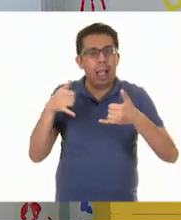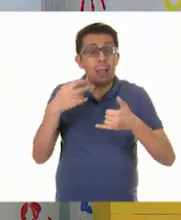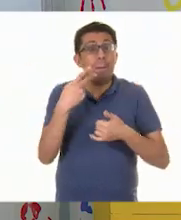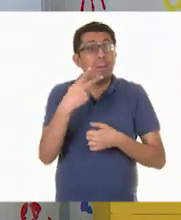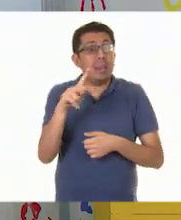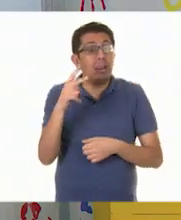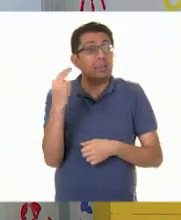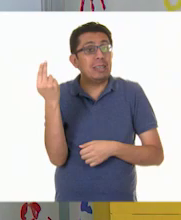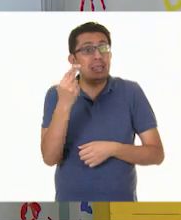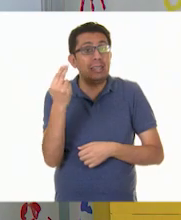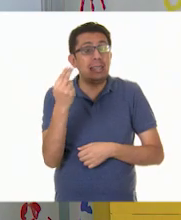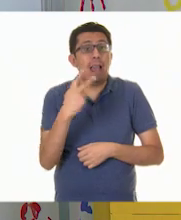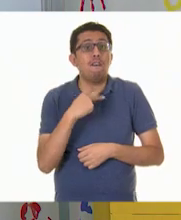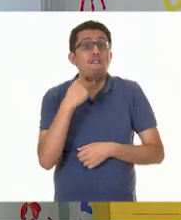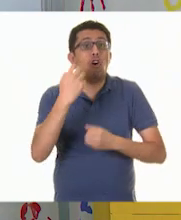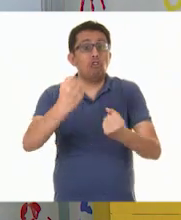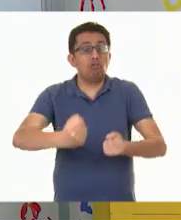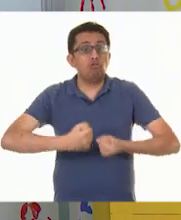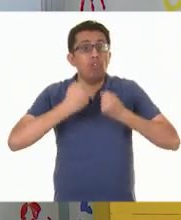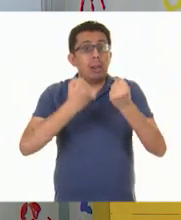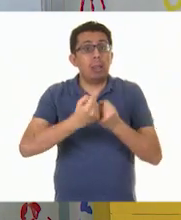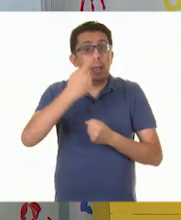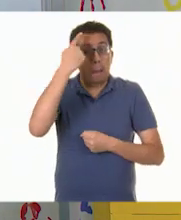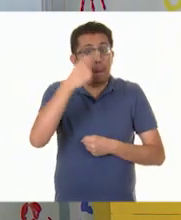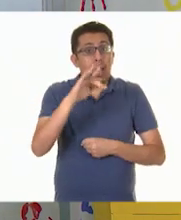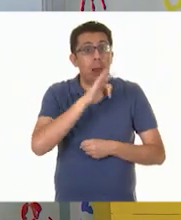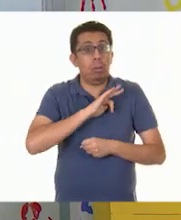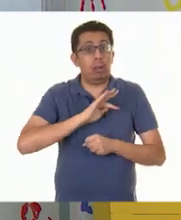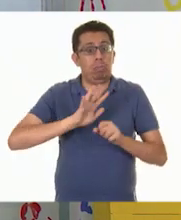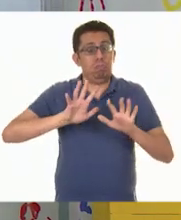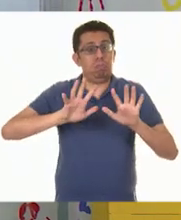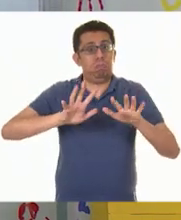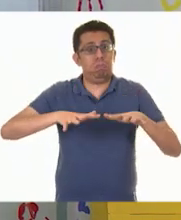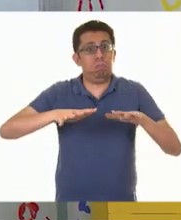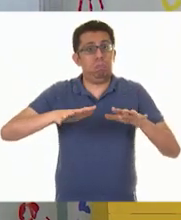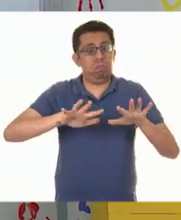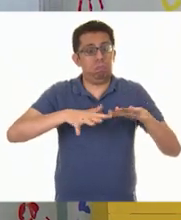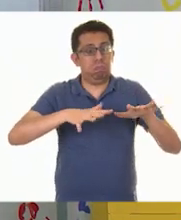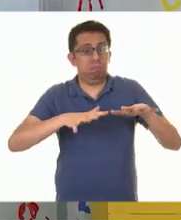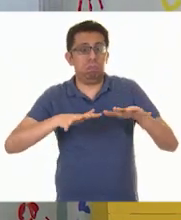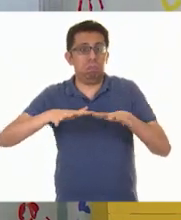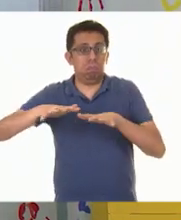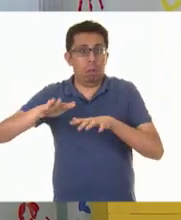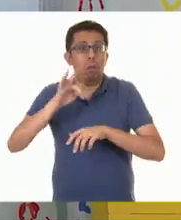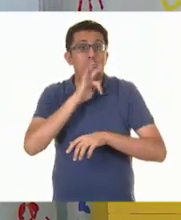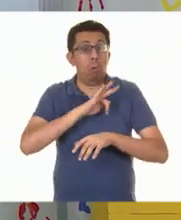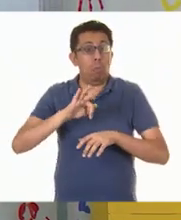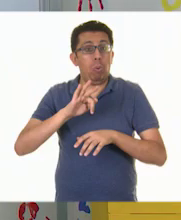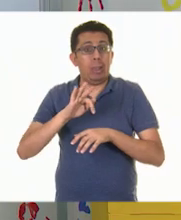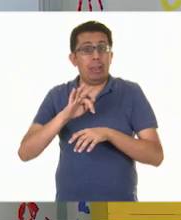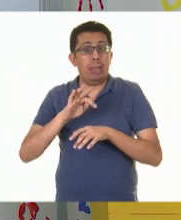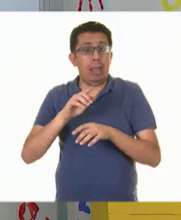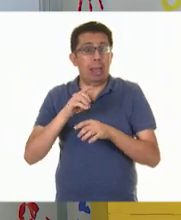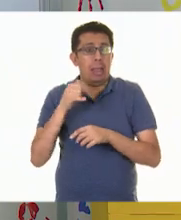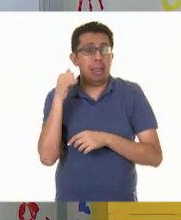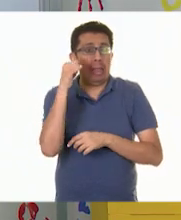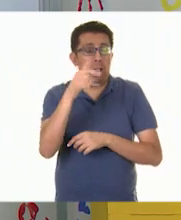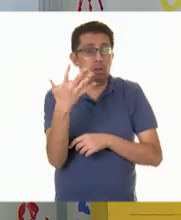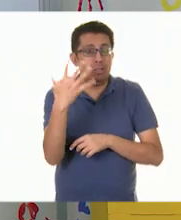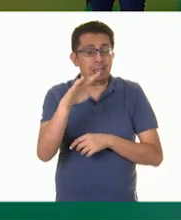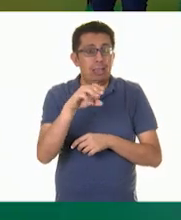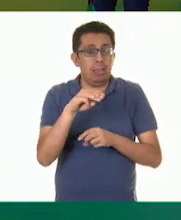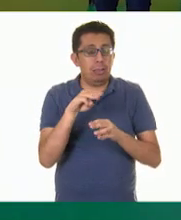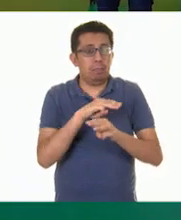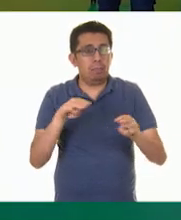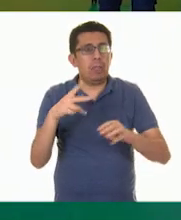intensa para que logre hacer esa vibración que dure 10 metros o que pues alcance a llegar 10 metros. Pues sí, pues sí. Pero ahora